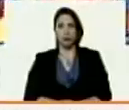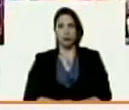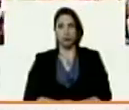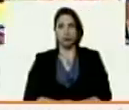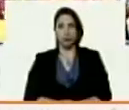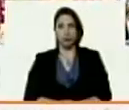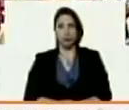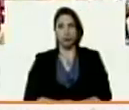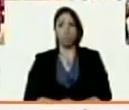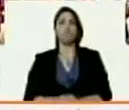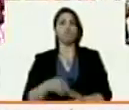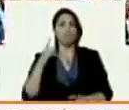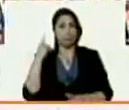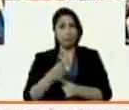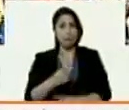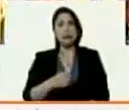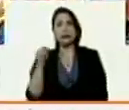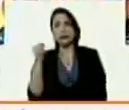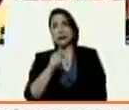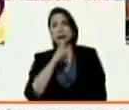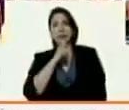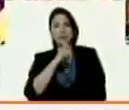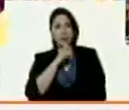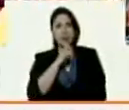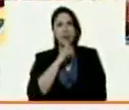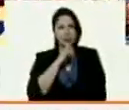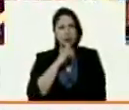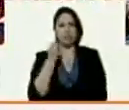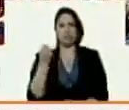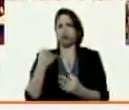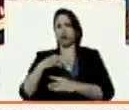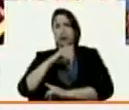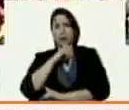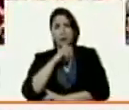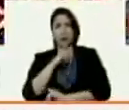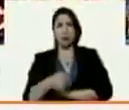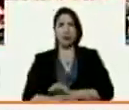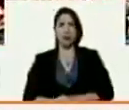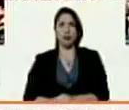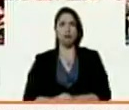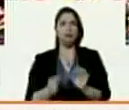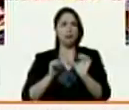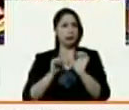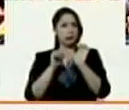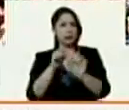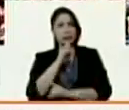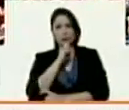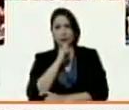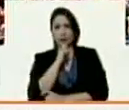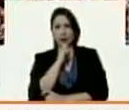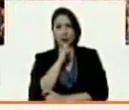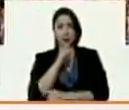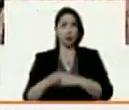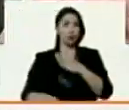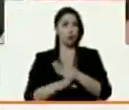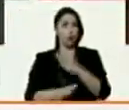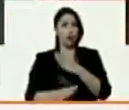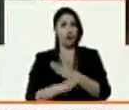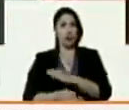Que ha sido difícil, sí, ha sido muy difícil, y sigue siendo muy difícil todavía,